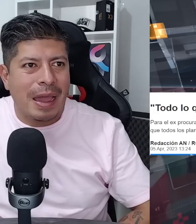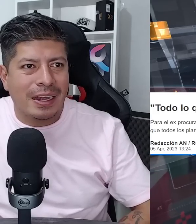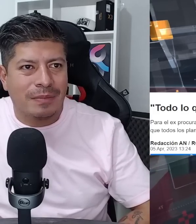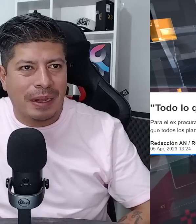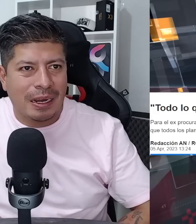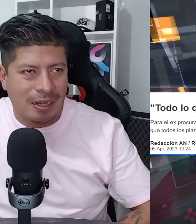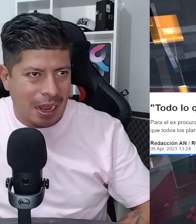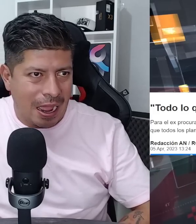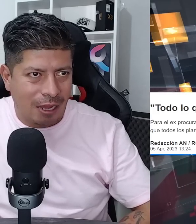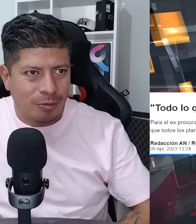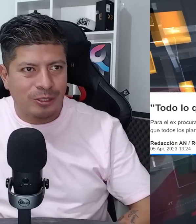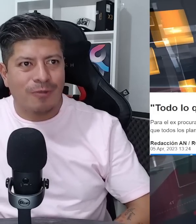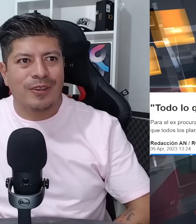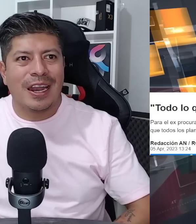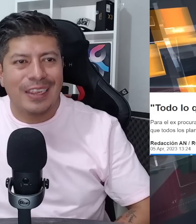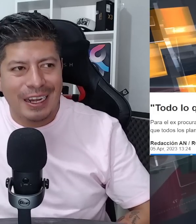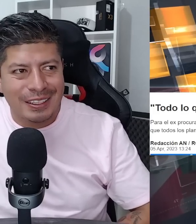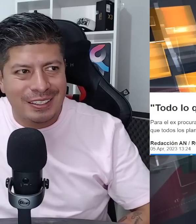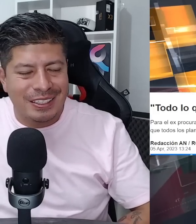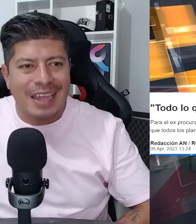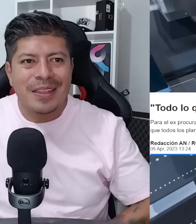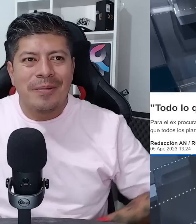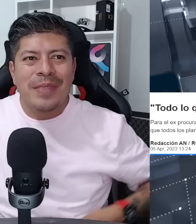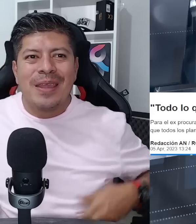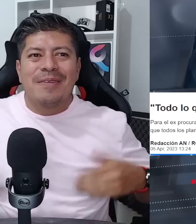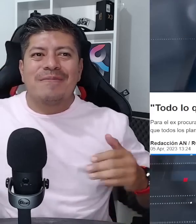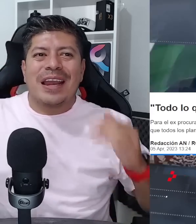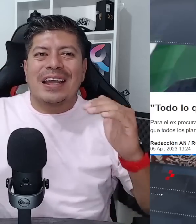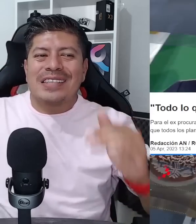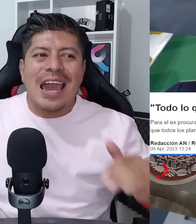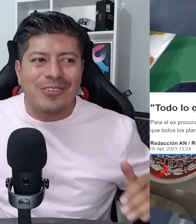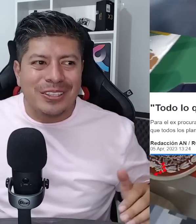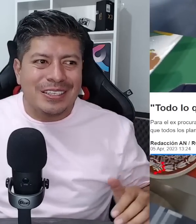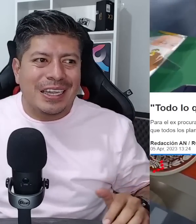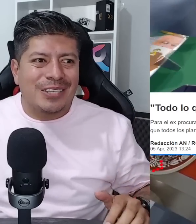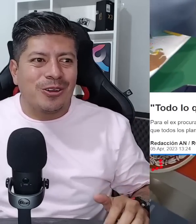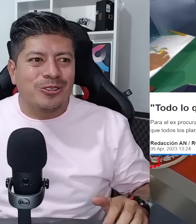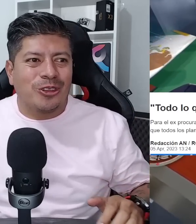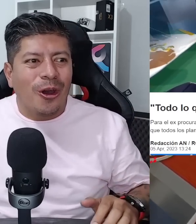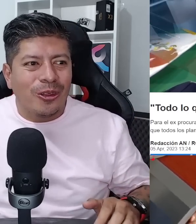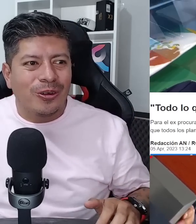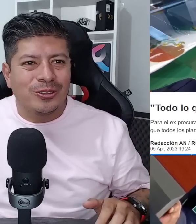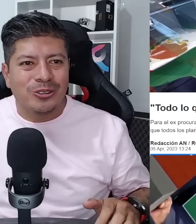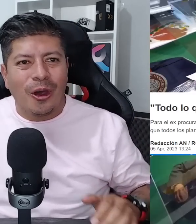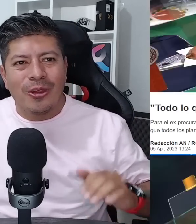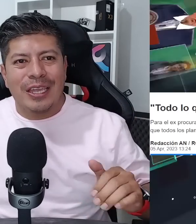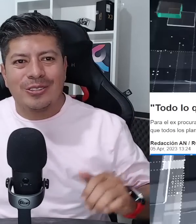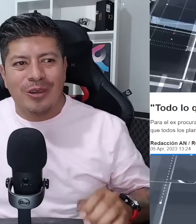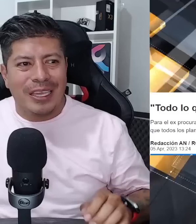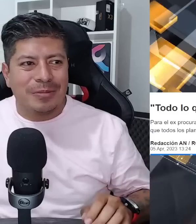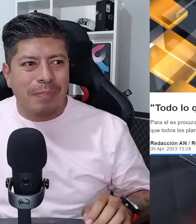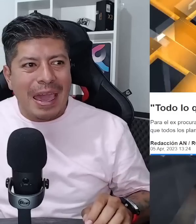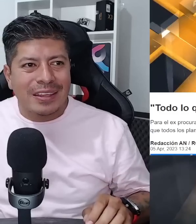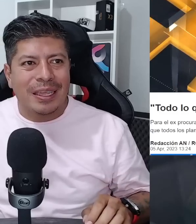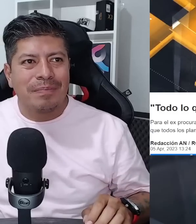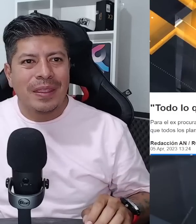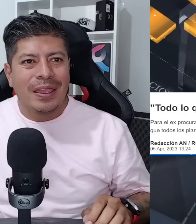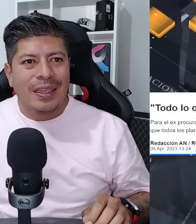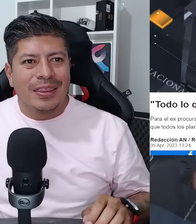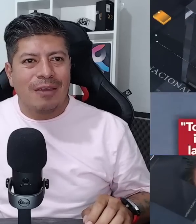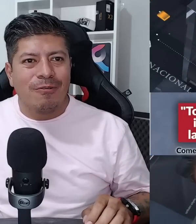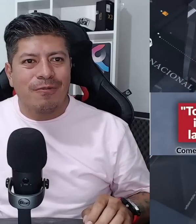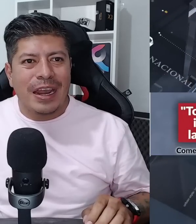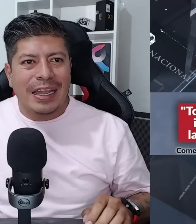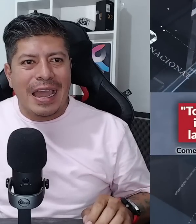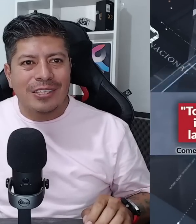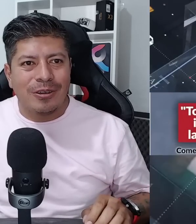Manuel Bartlett para la Comisión Federal de Electricidad fracasaron. Dicen que son todo. Todo esto es parte